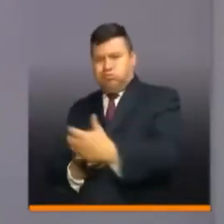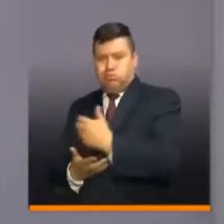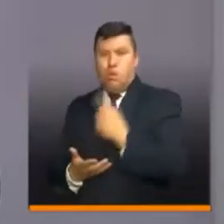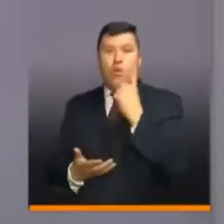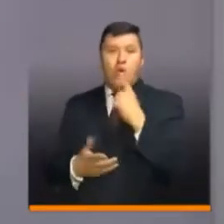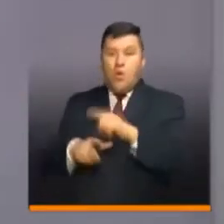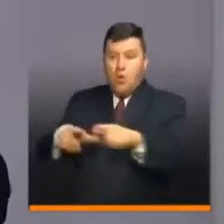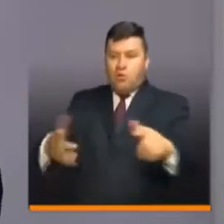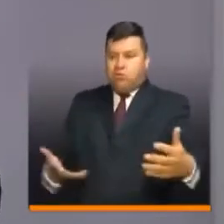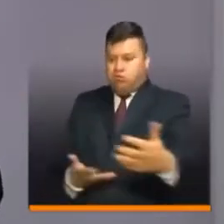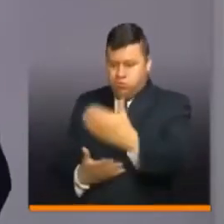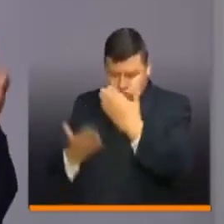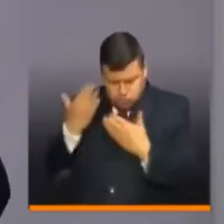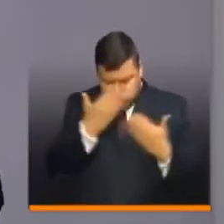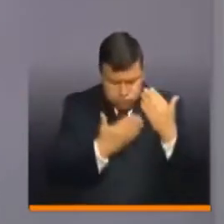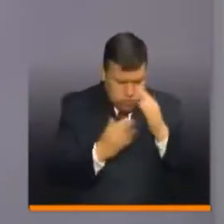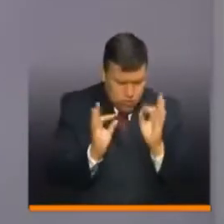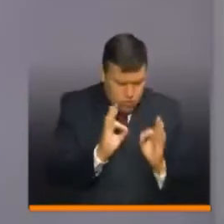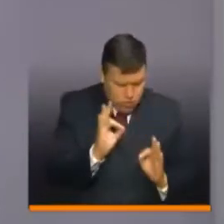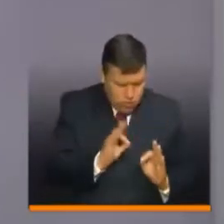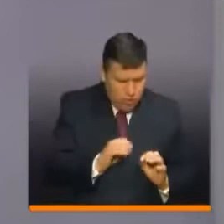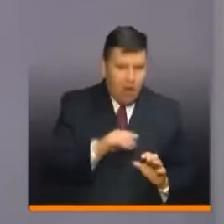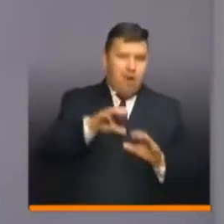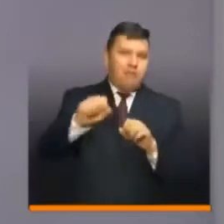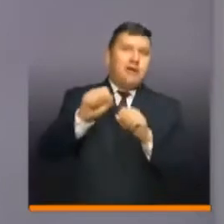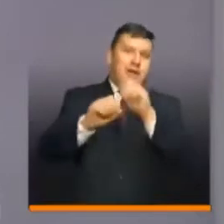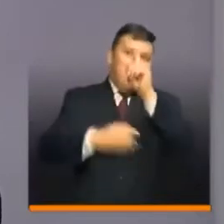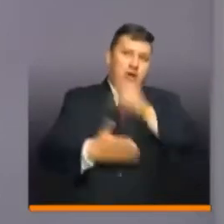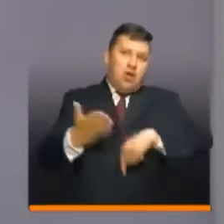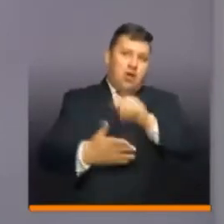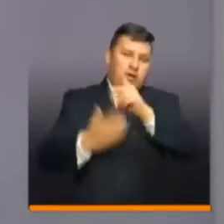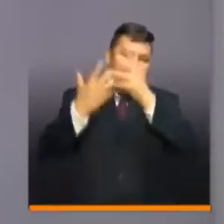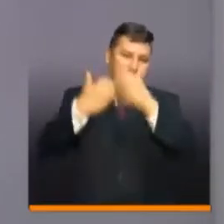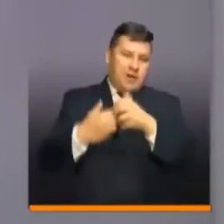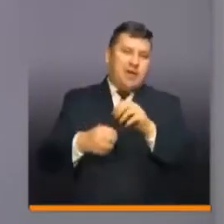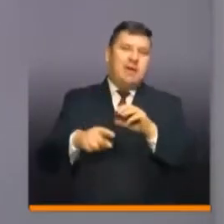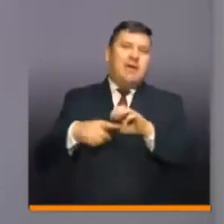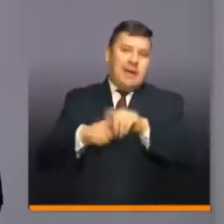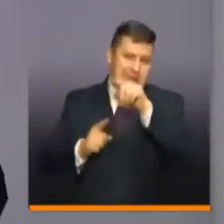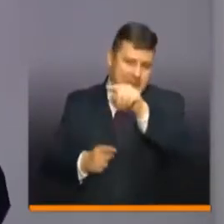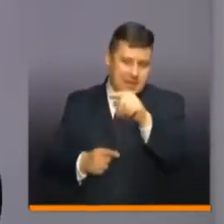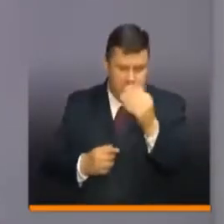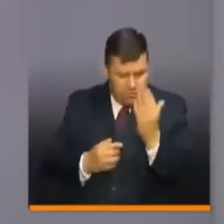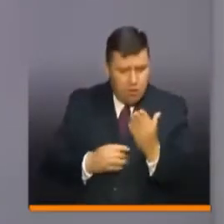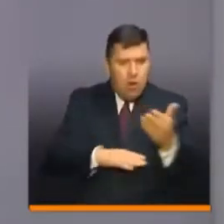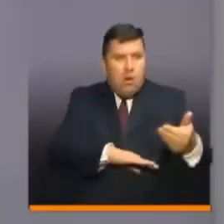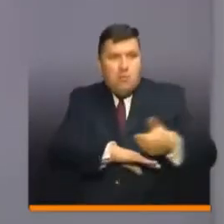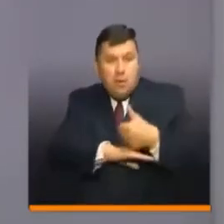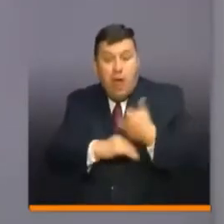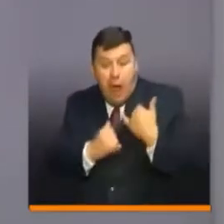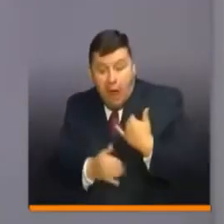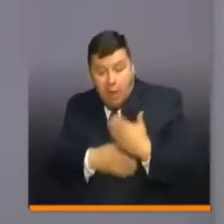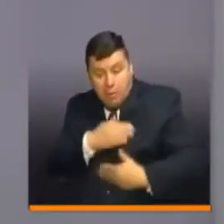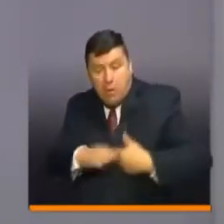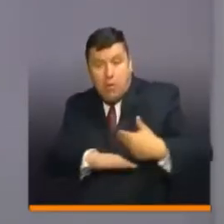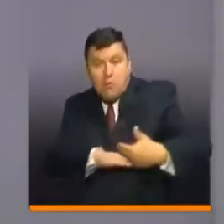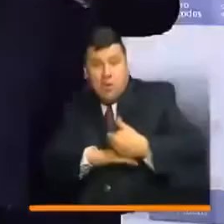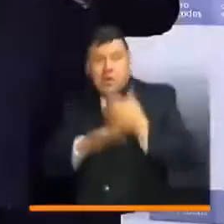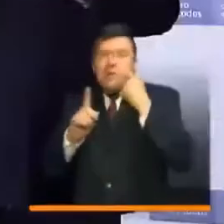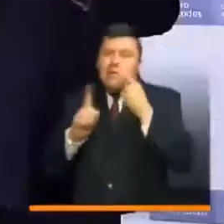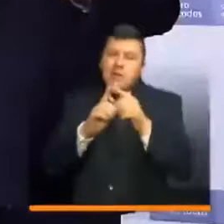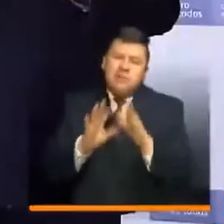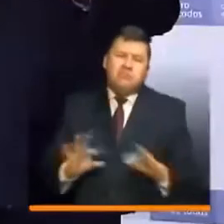poder estudiarlo poder organizarlo y según eso proceder estamos en ese proceso y lo